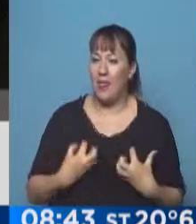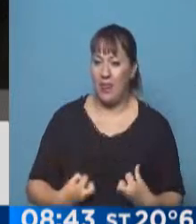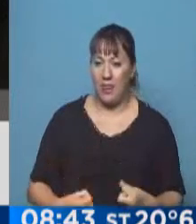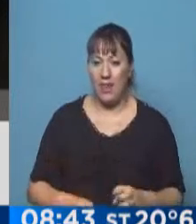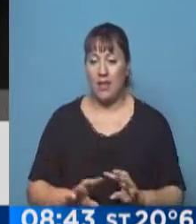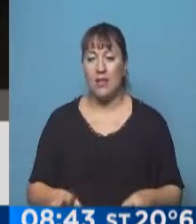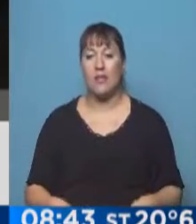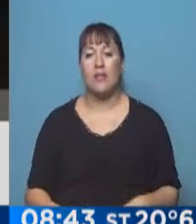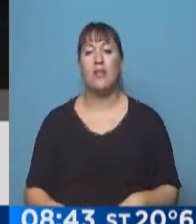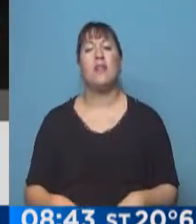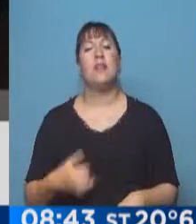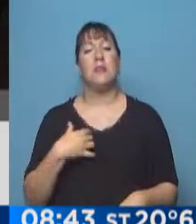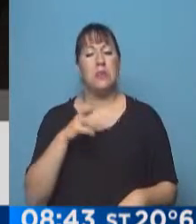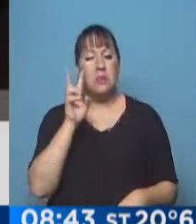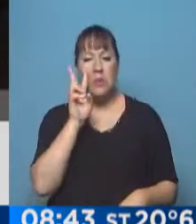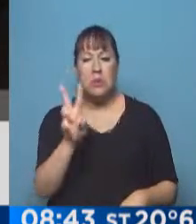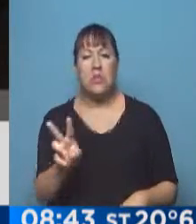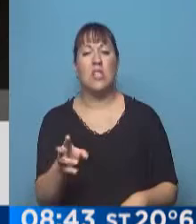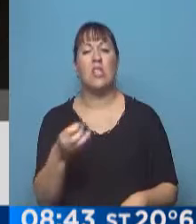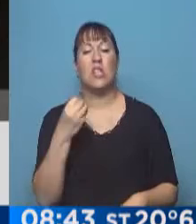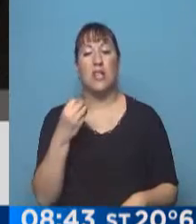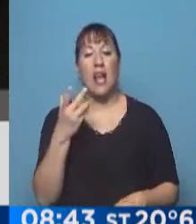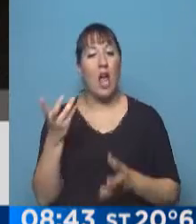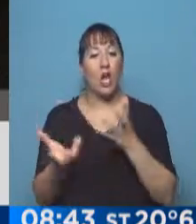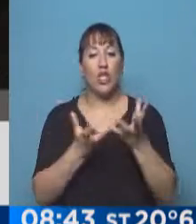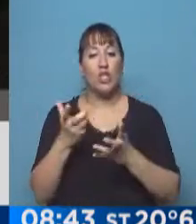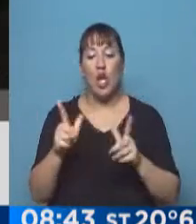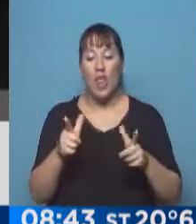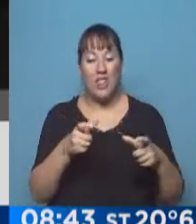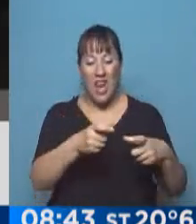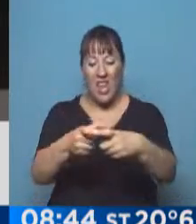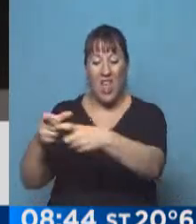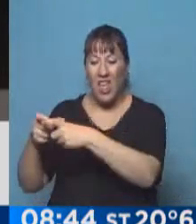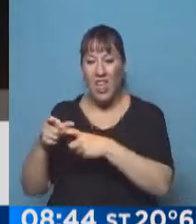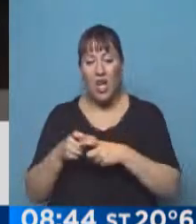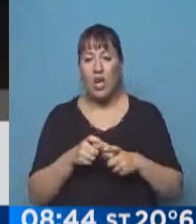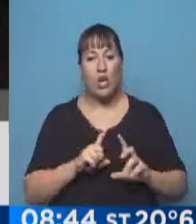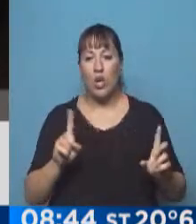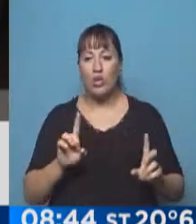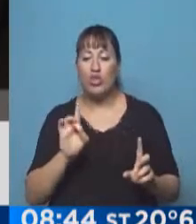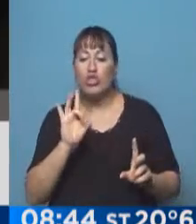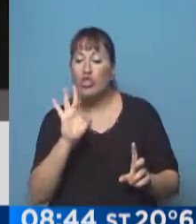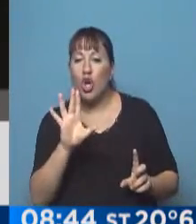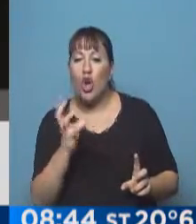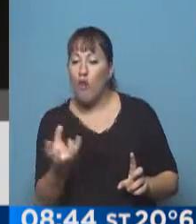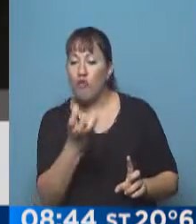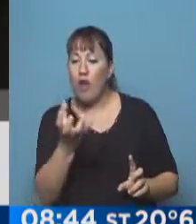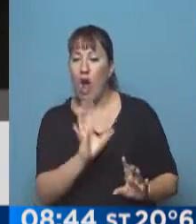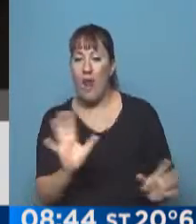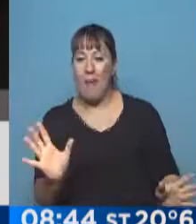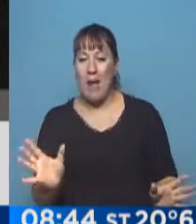Una de las cosas que me llamó mucho la atención, que la cocina no tenía hornallas, era el fuego constantemente.